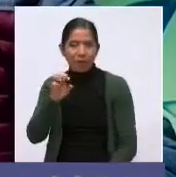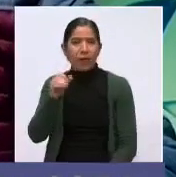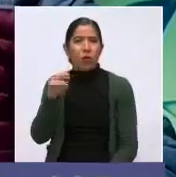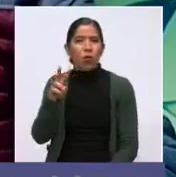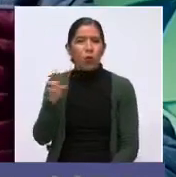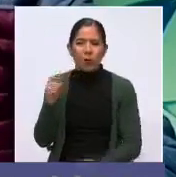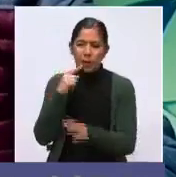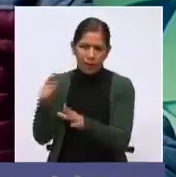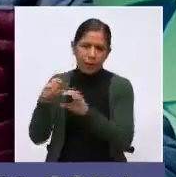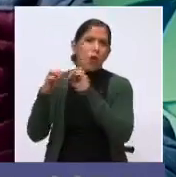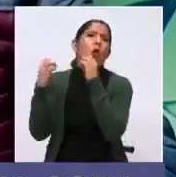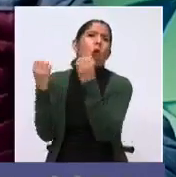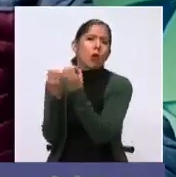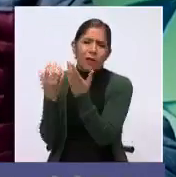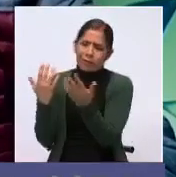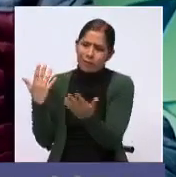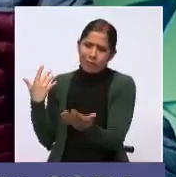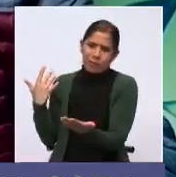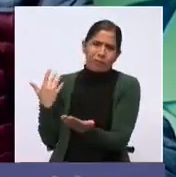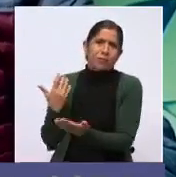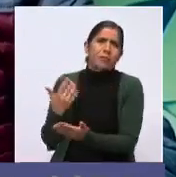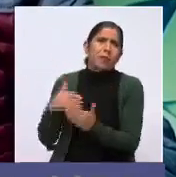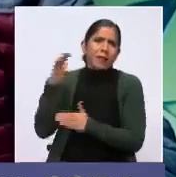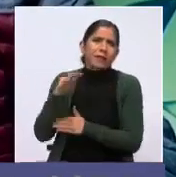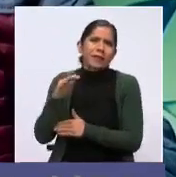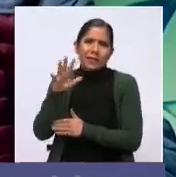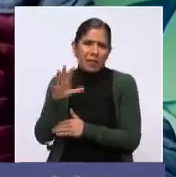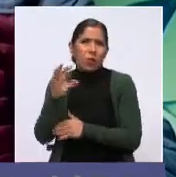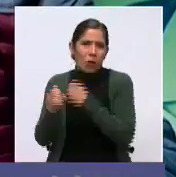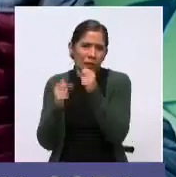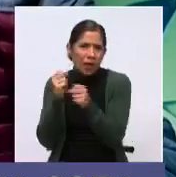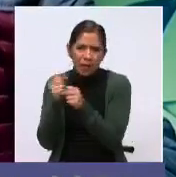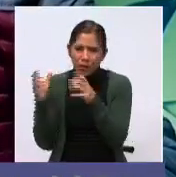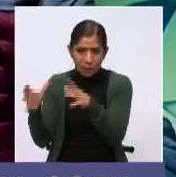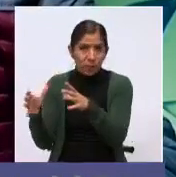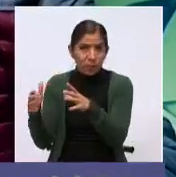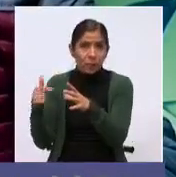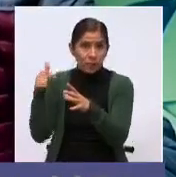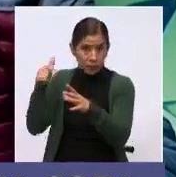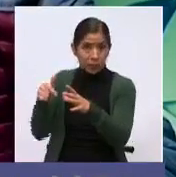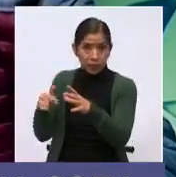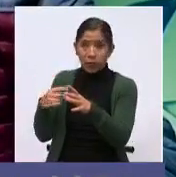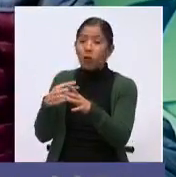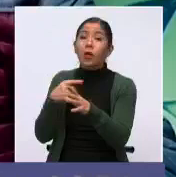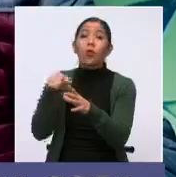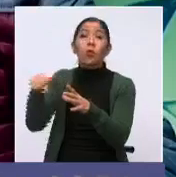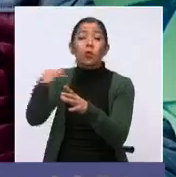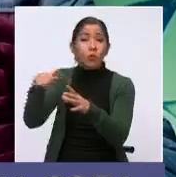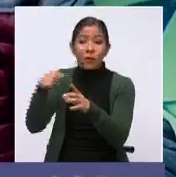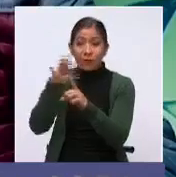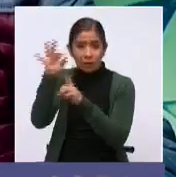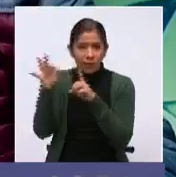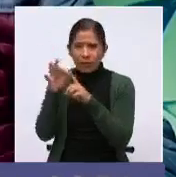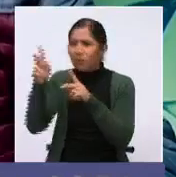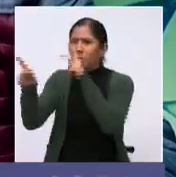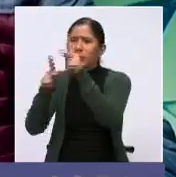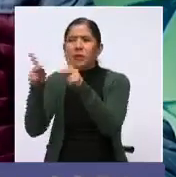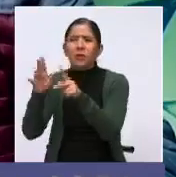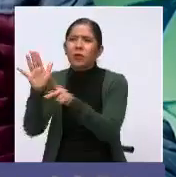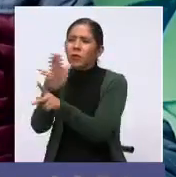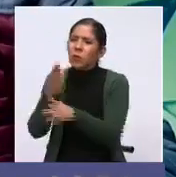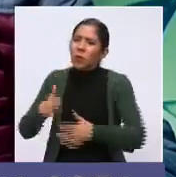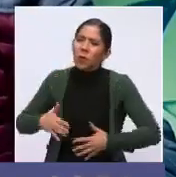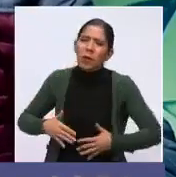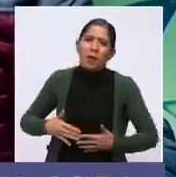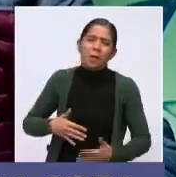remarca, de manera orgánica hace más de medio siglo, está recogiendo las voces entonces de diferentes vecinos, vecinas de toda la Ciudad